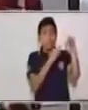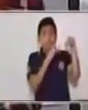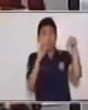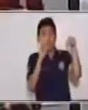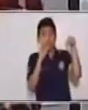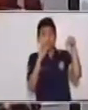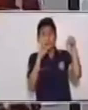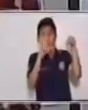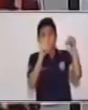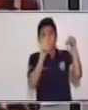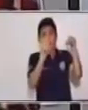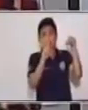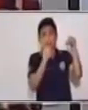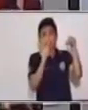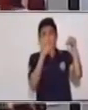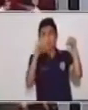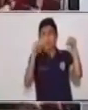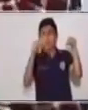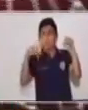término, es correcto.